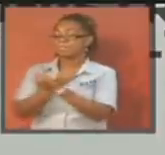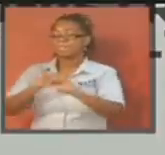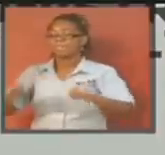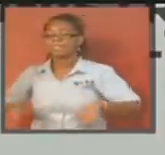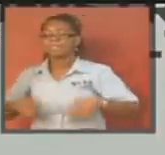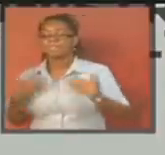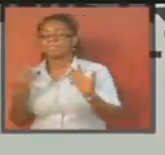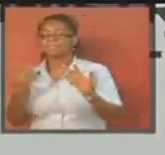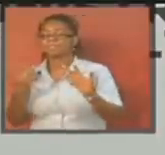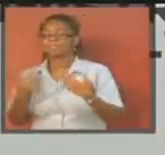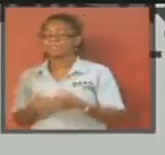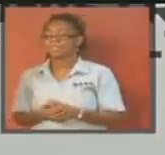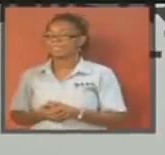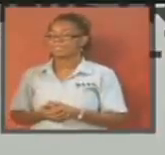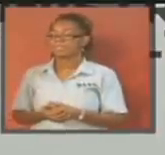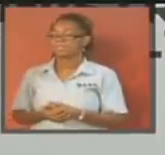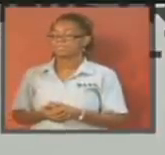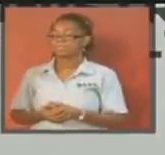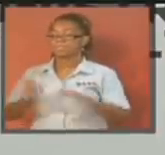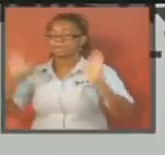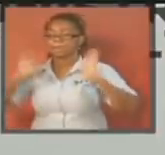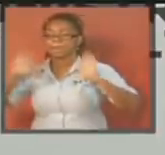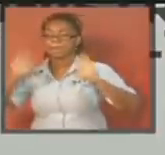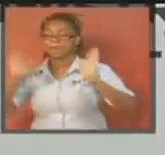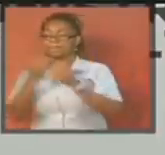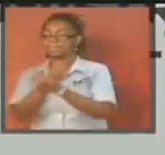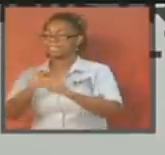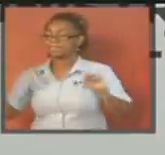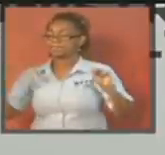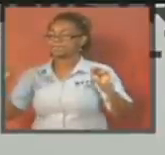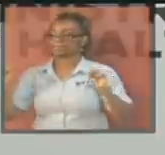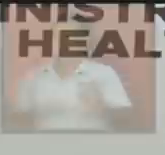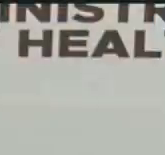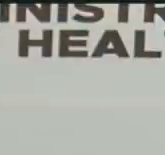could very well be your own. Stay safe and goodbye for now.